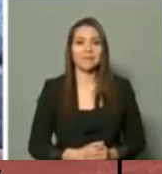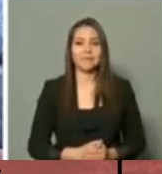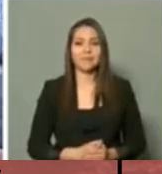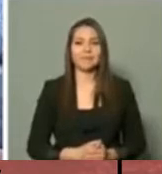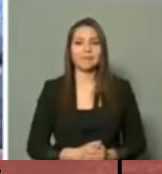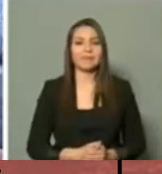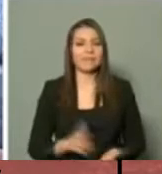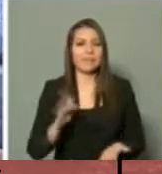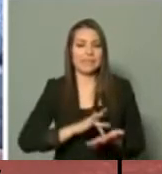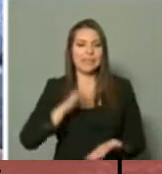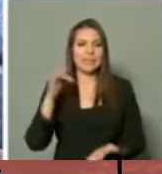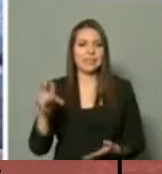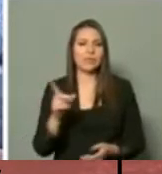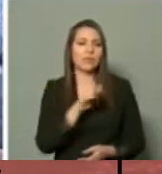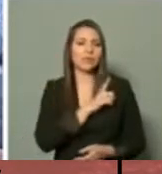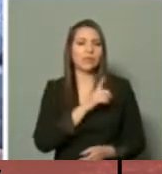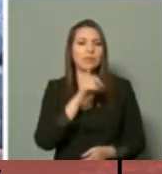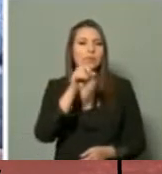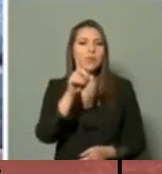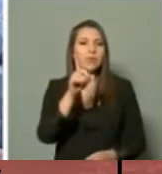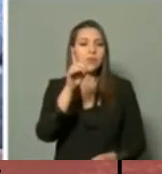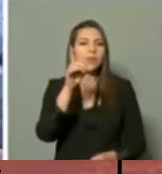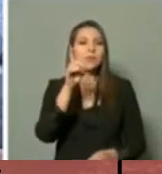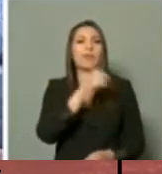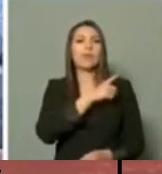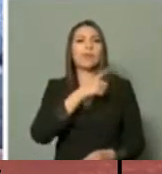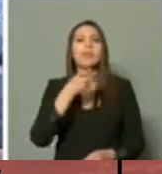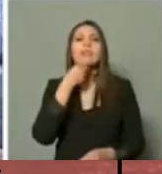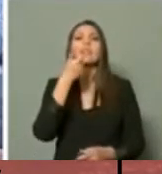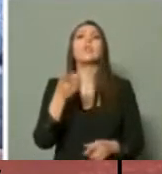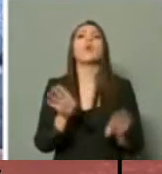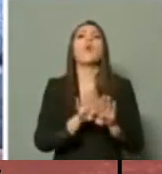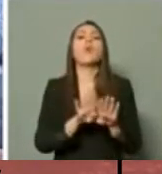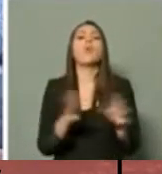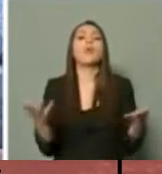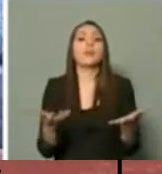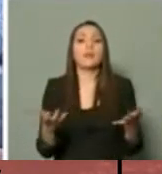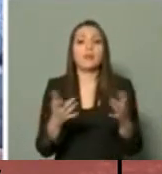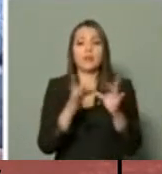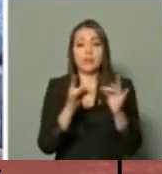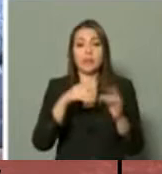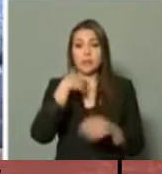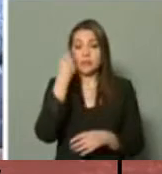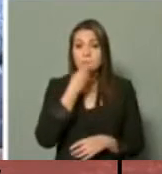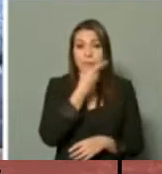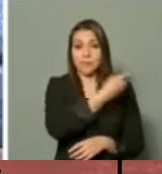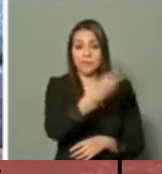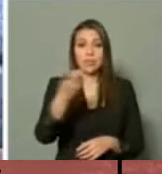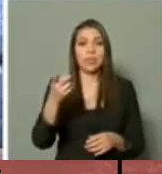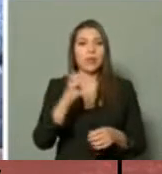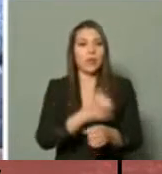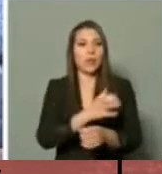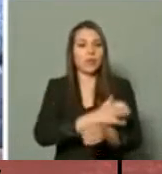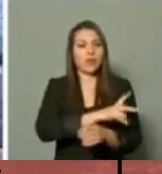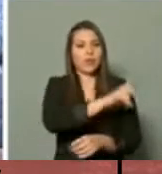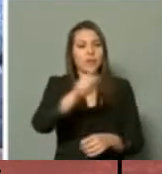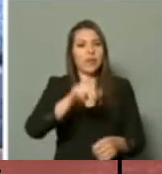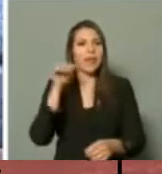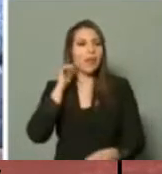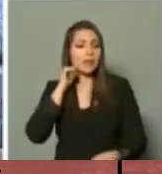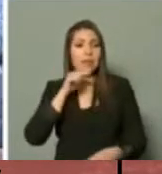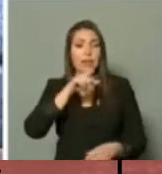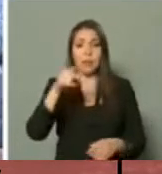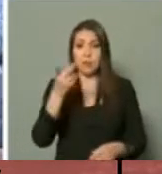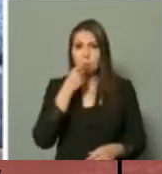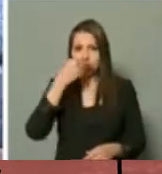para puntualizar en el Dime Cómo. También dentro del Dime Cómo, le quiero comentar a los compañeros de Azcapotzalco que nosotros vamos a hacer que además de que los policías